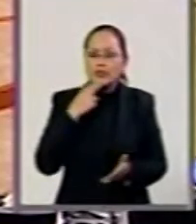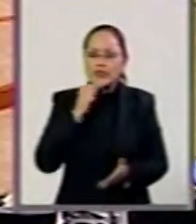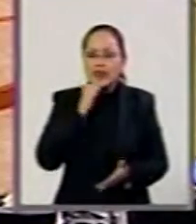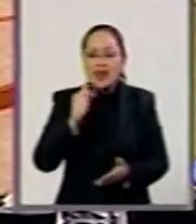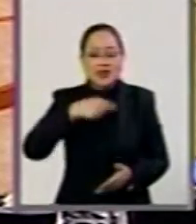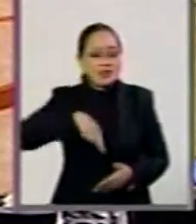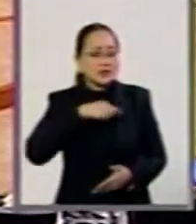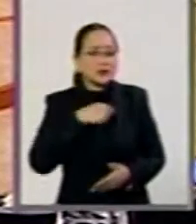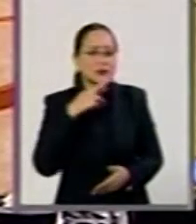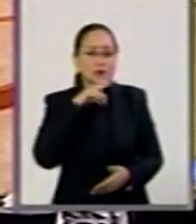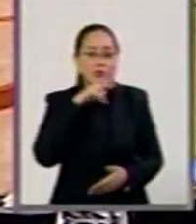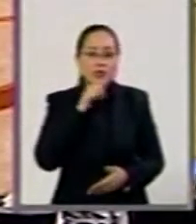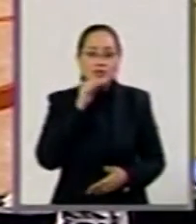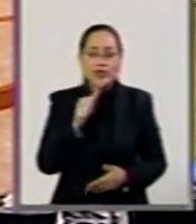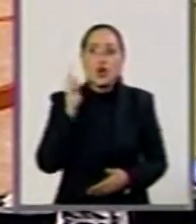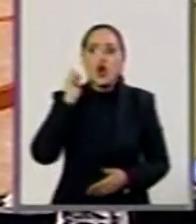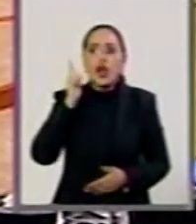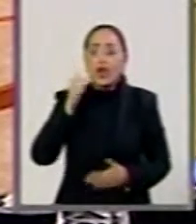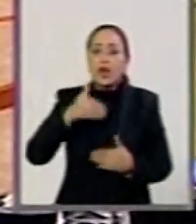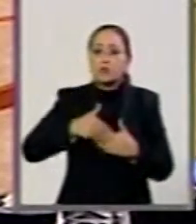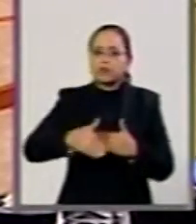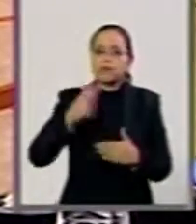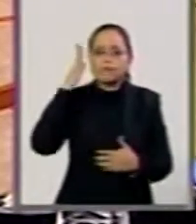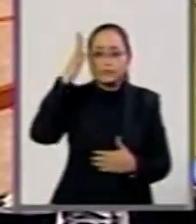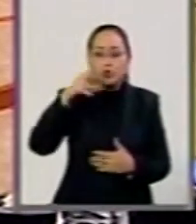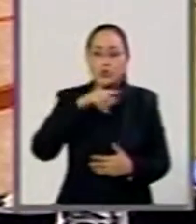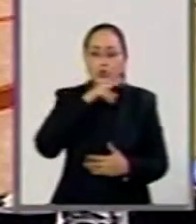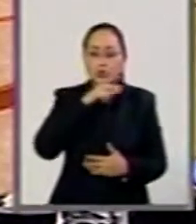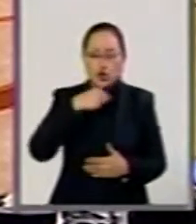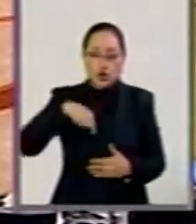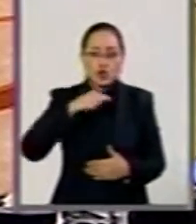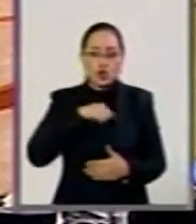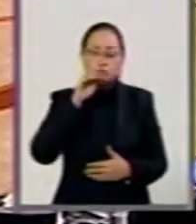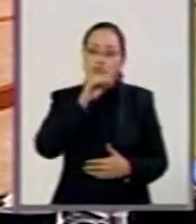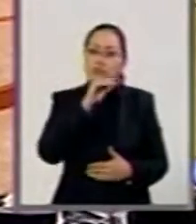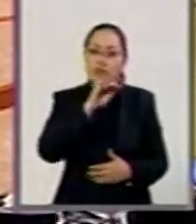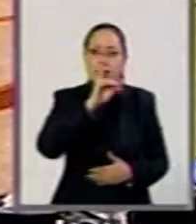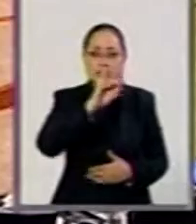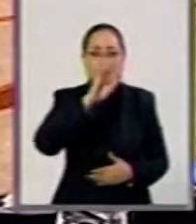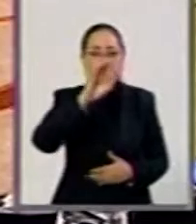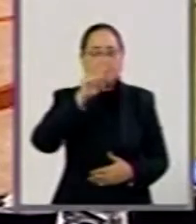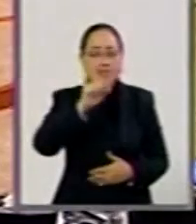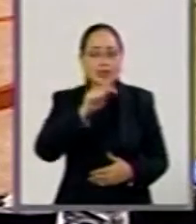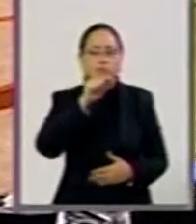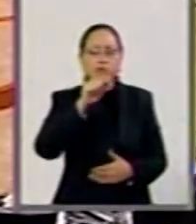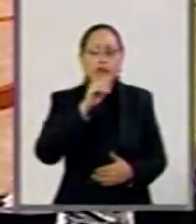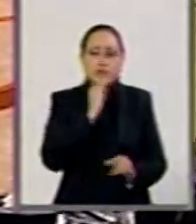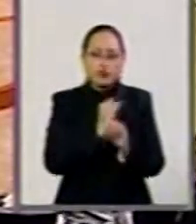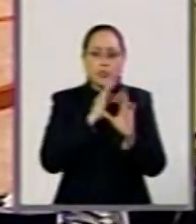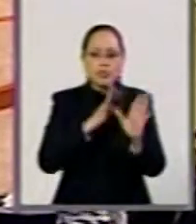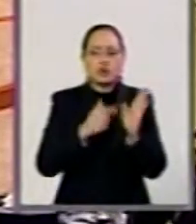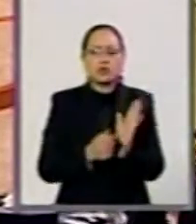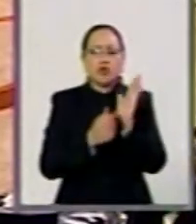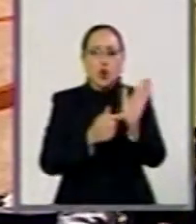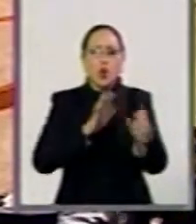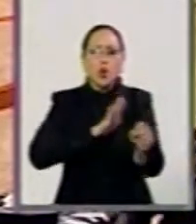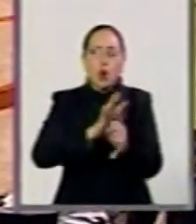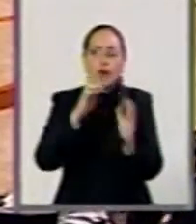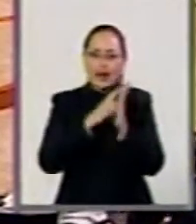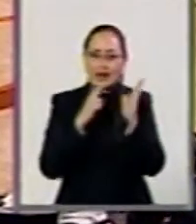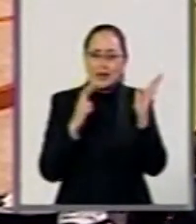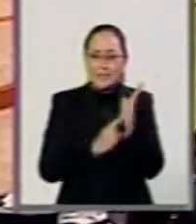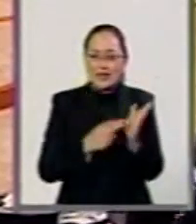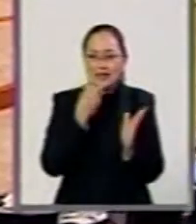preocupa. Ojalá les preocupe, y por eso es lo que estamos solicitando al IFT, es que informe cuál es el estatus de